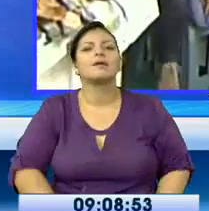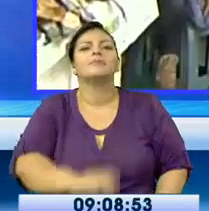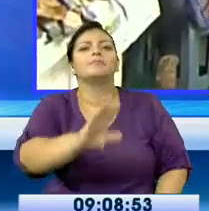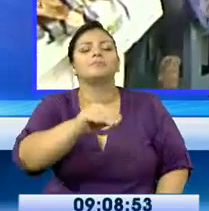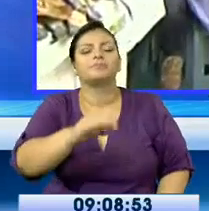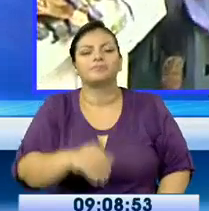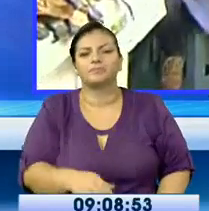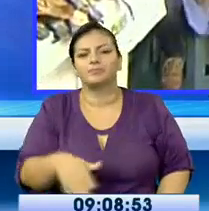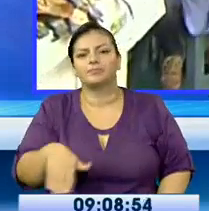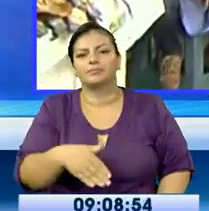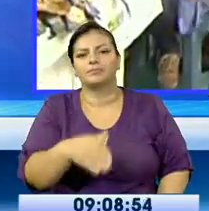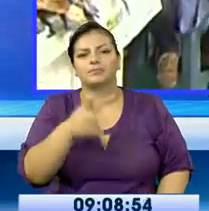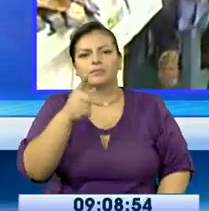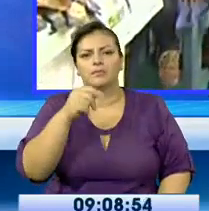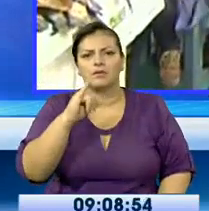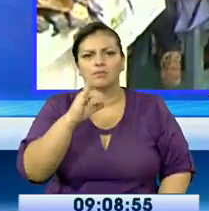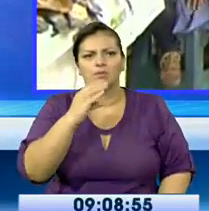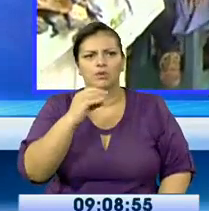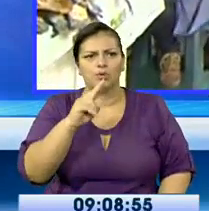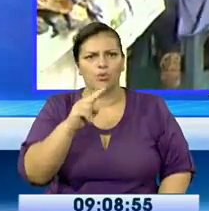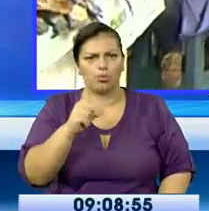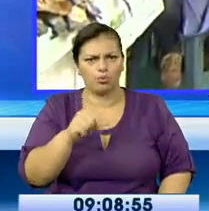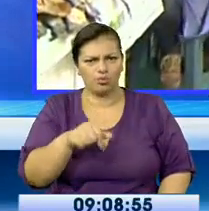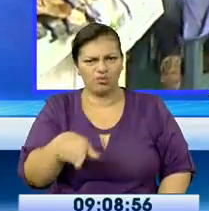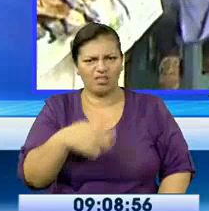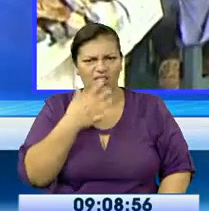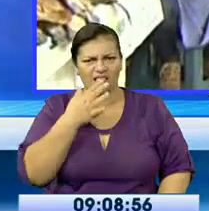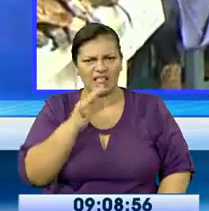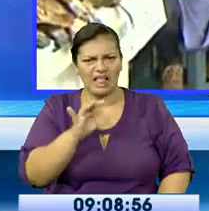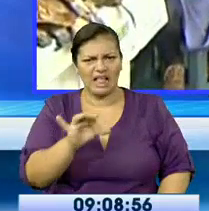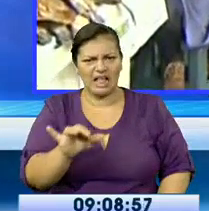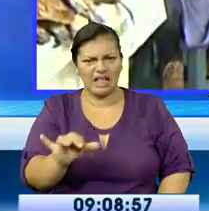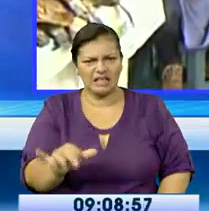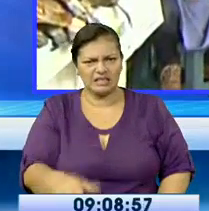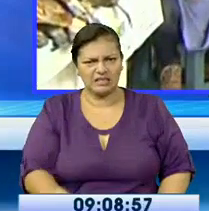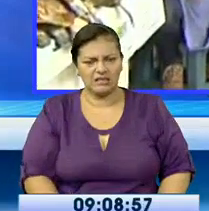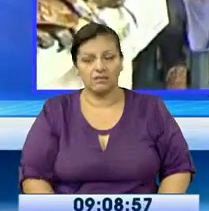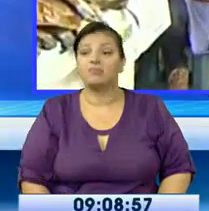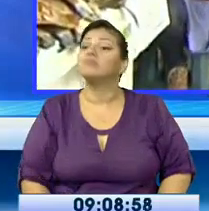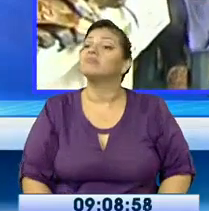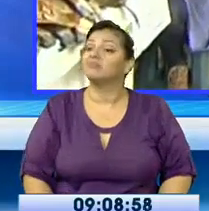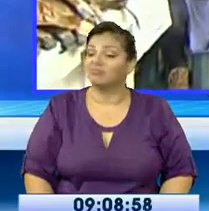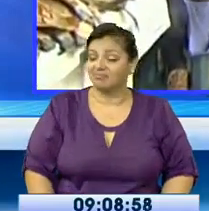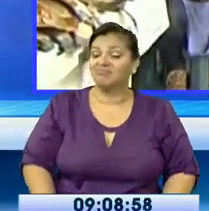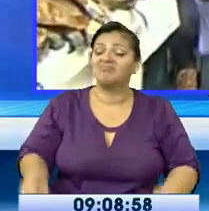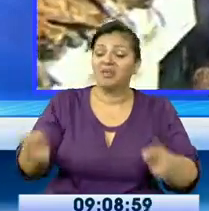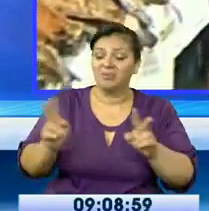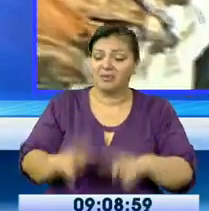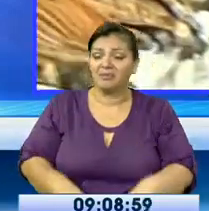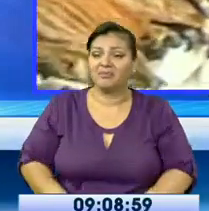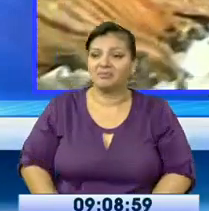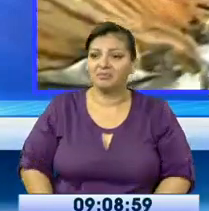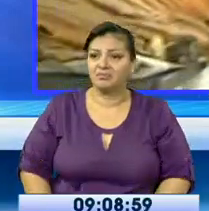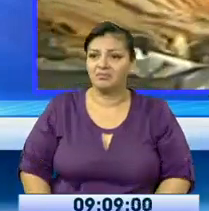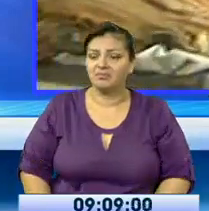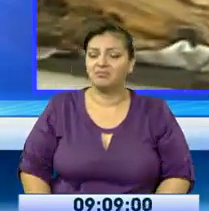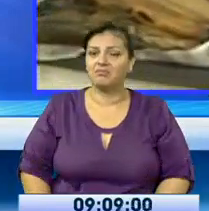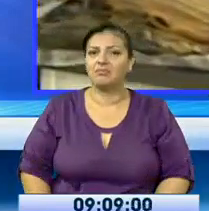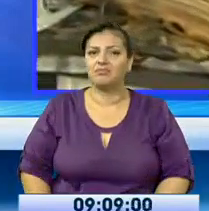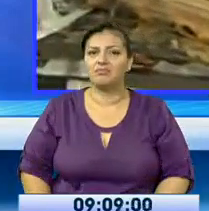picudo lo está metiendo Salado también o solamente en estado natural también también el picudo y el pampanito también por